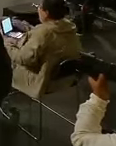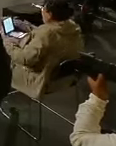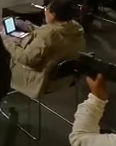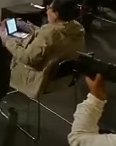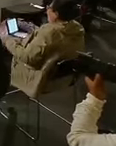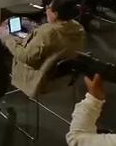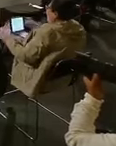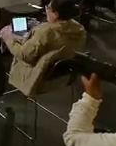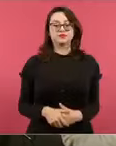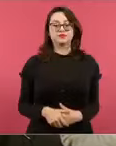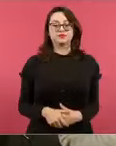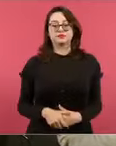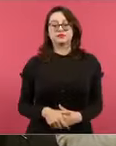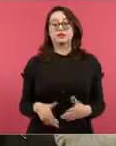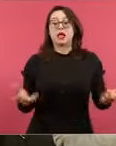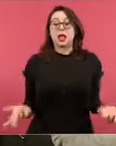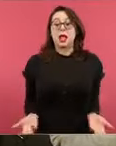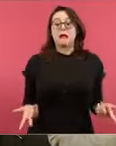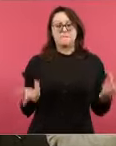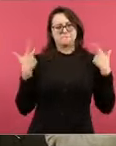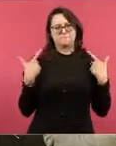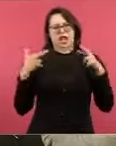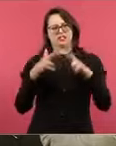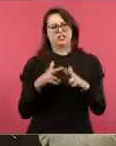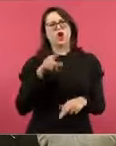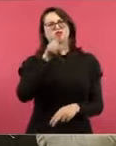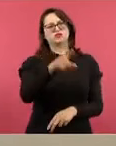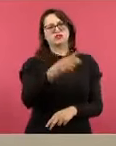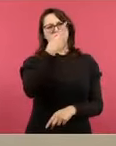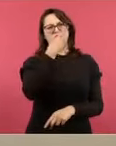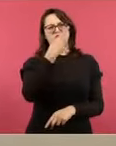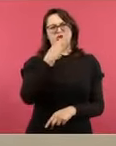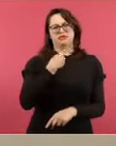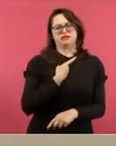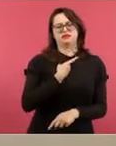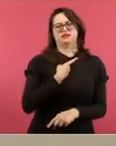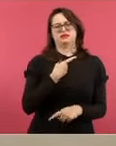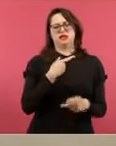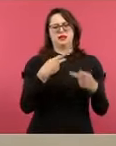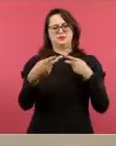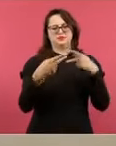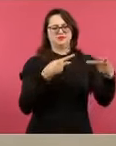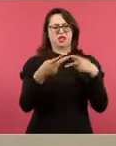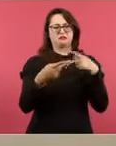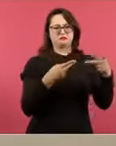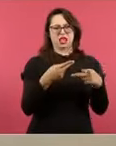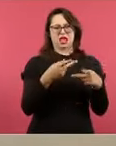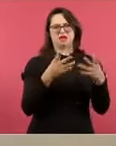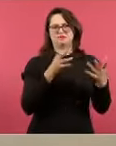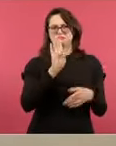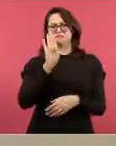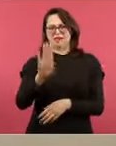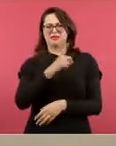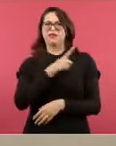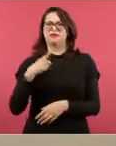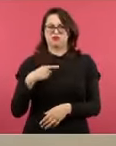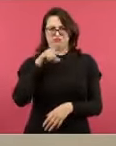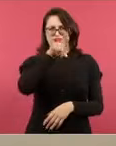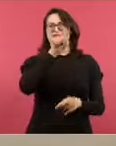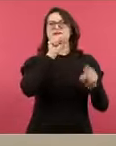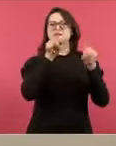plan bisagra, un plan que permita unir a la escuela y la comunidad. De hecho, la